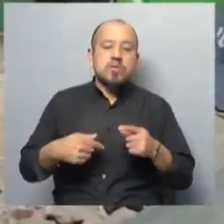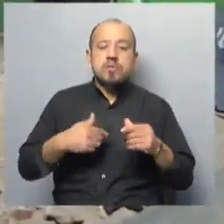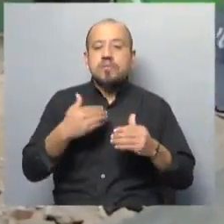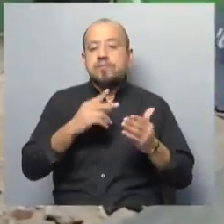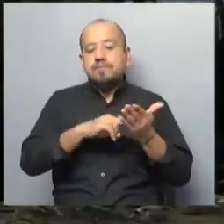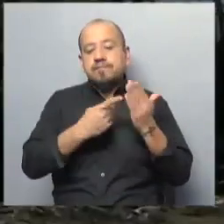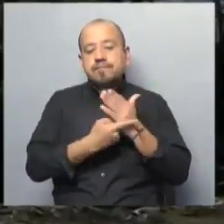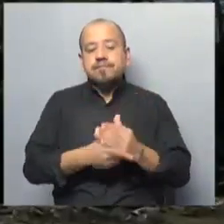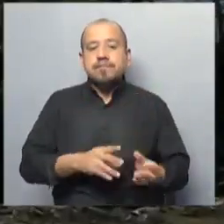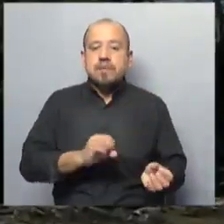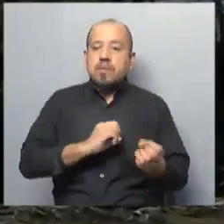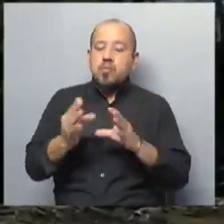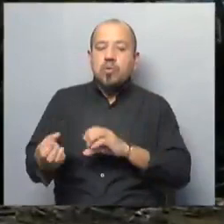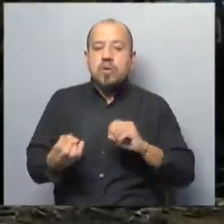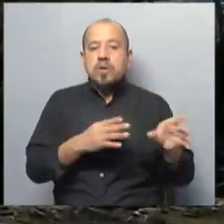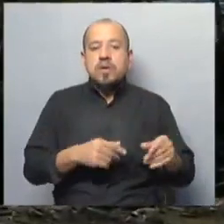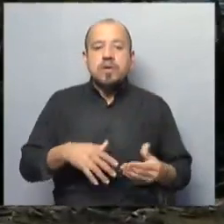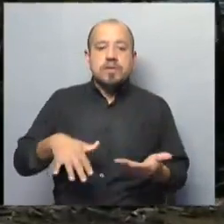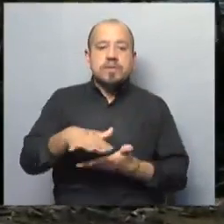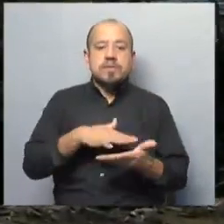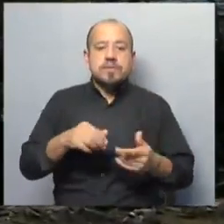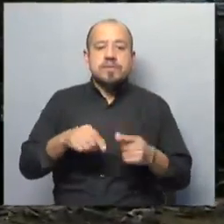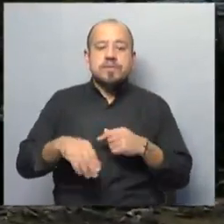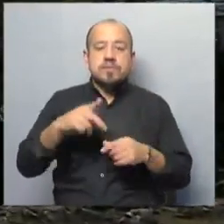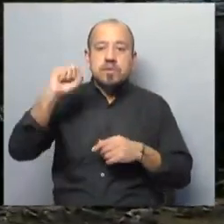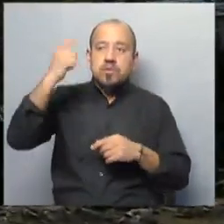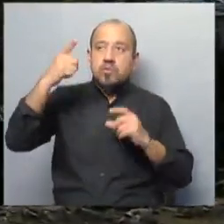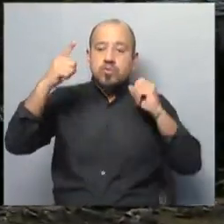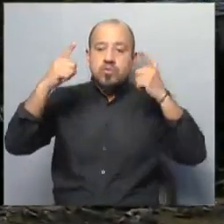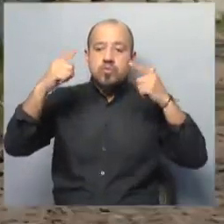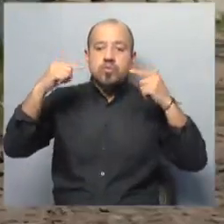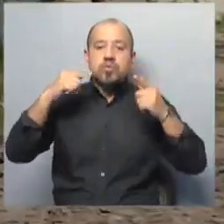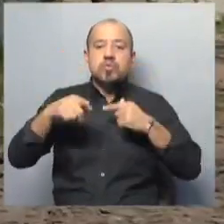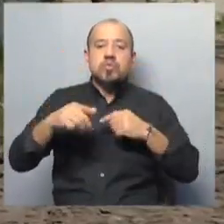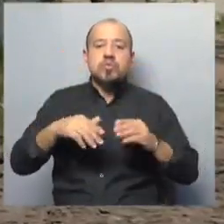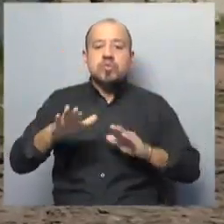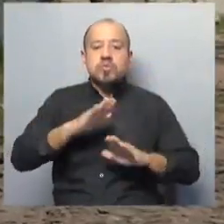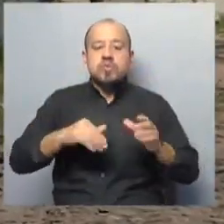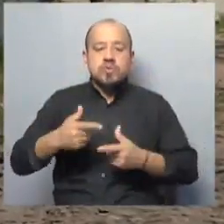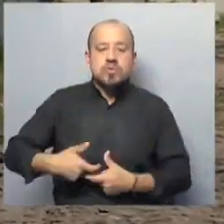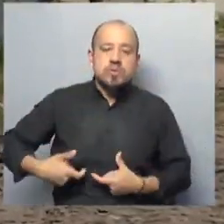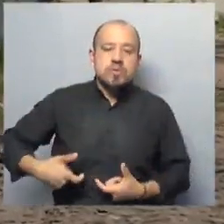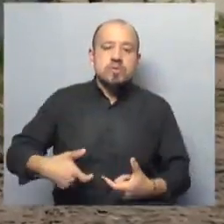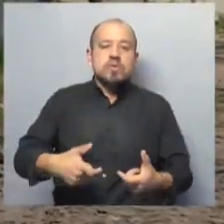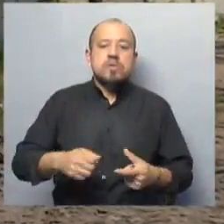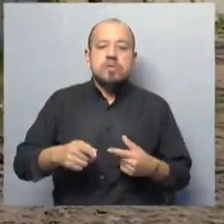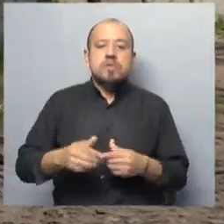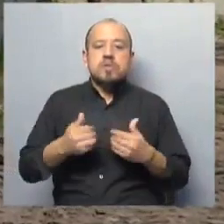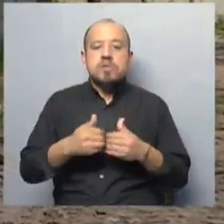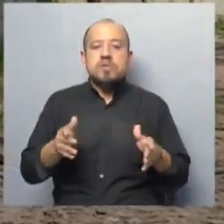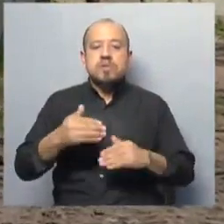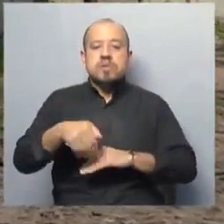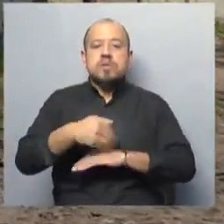de relocalización, aportando los terrenos y los servicios de alumbrado, conexión a luz eléctrica y a redes de saneamiento, además de apertura de